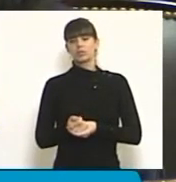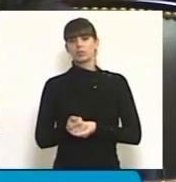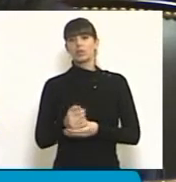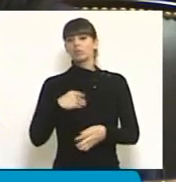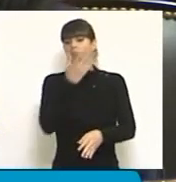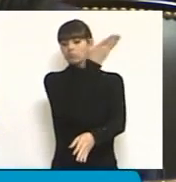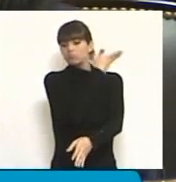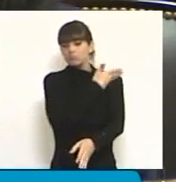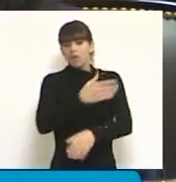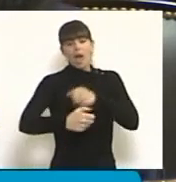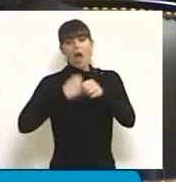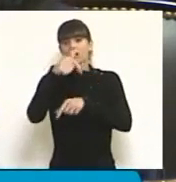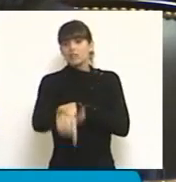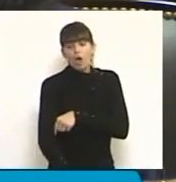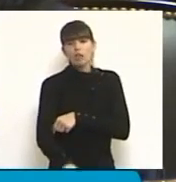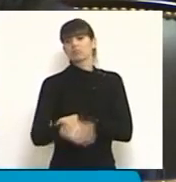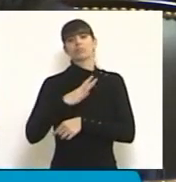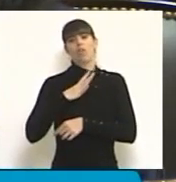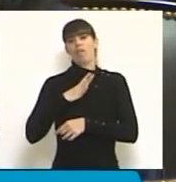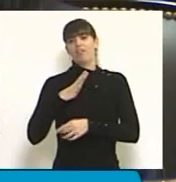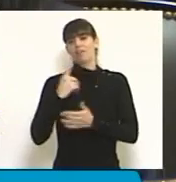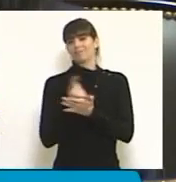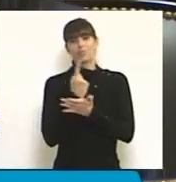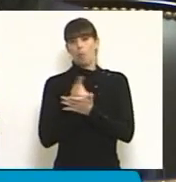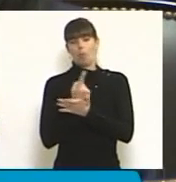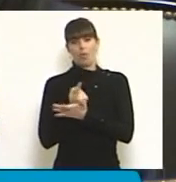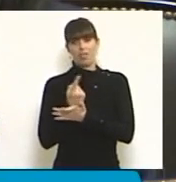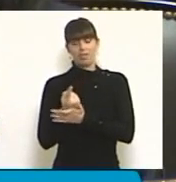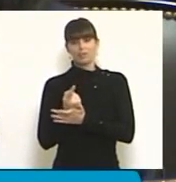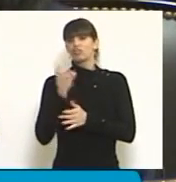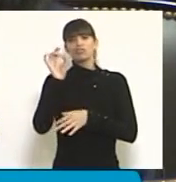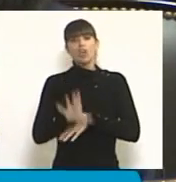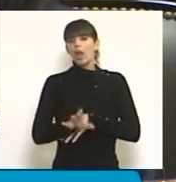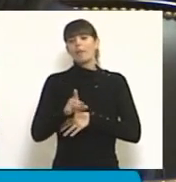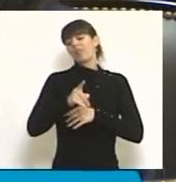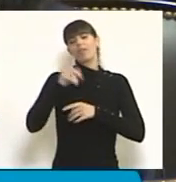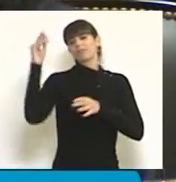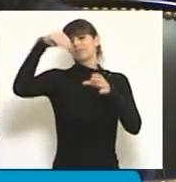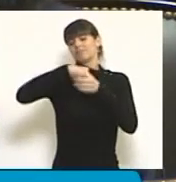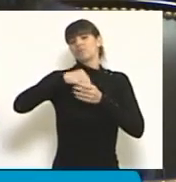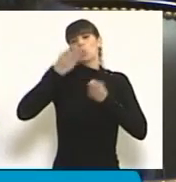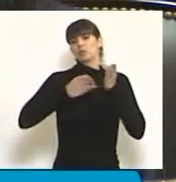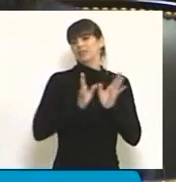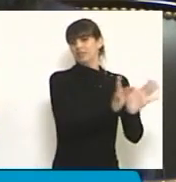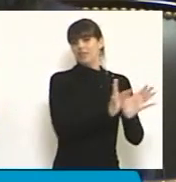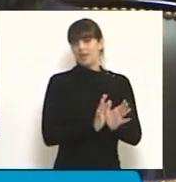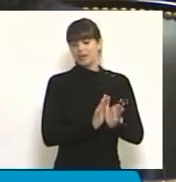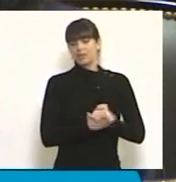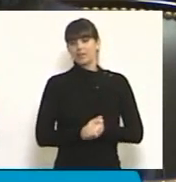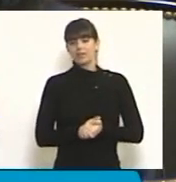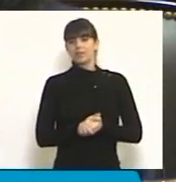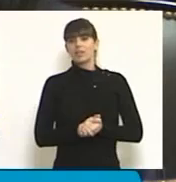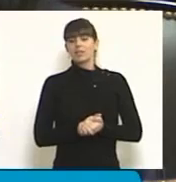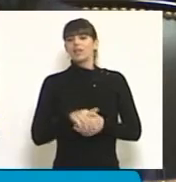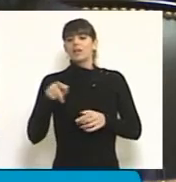las inexpugnables criptas judiciales. Para el Ejecutivo Nacional esto se